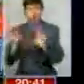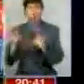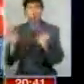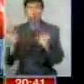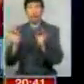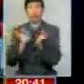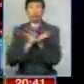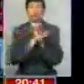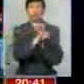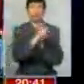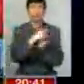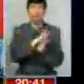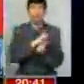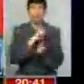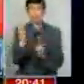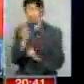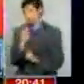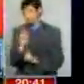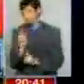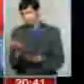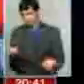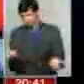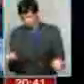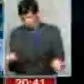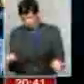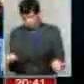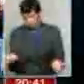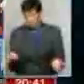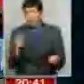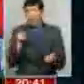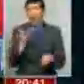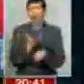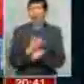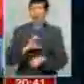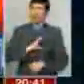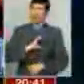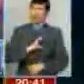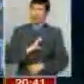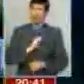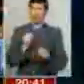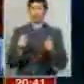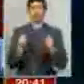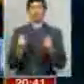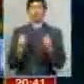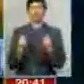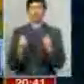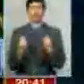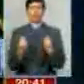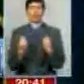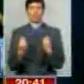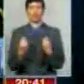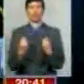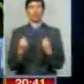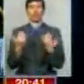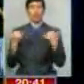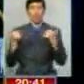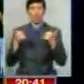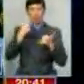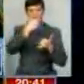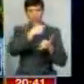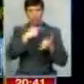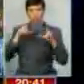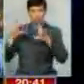el desenlace de la selección española, dado que tiene un gran entrenador y tiene los mejores, muchos jugadores que son los mejores del